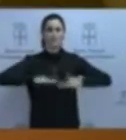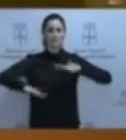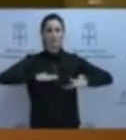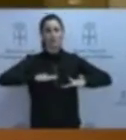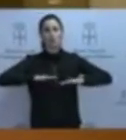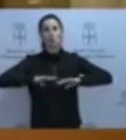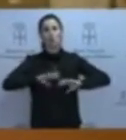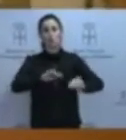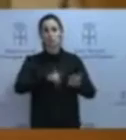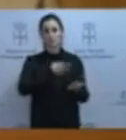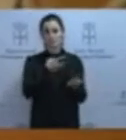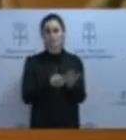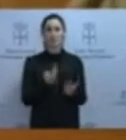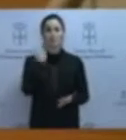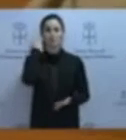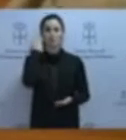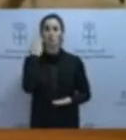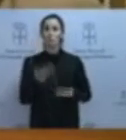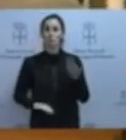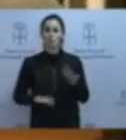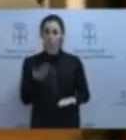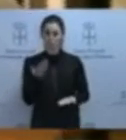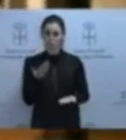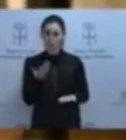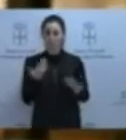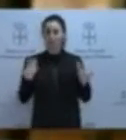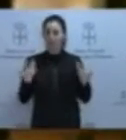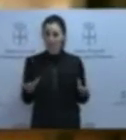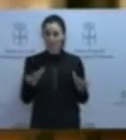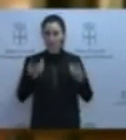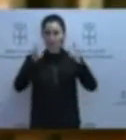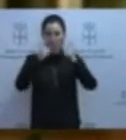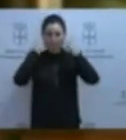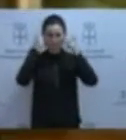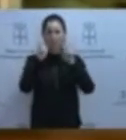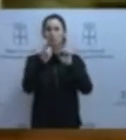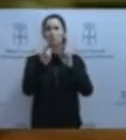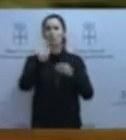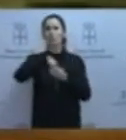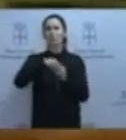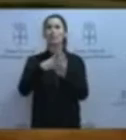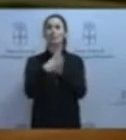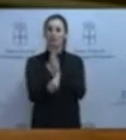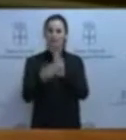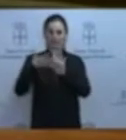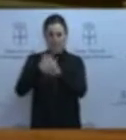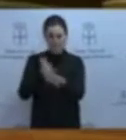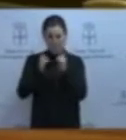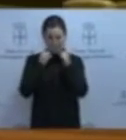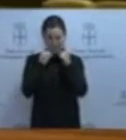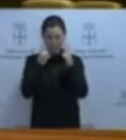de pensiones más justo. Voy a tratar de que se entienda su contenido. ¿Saben